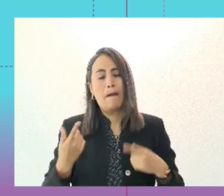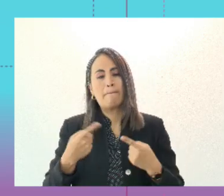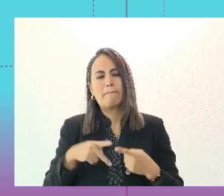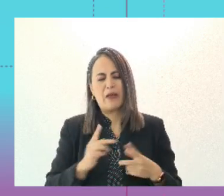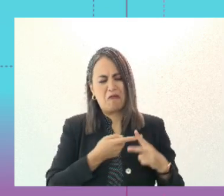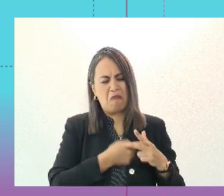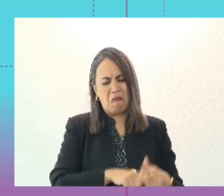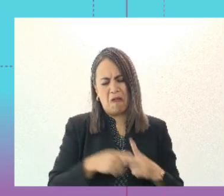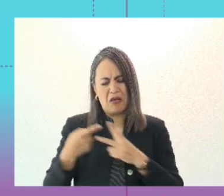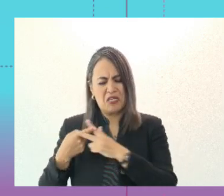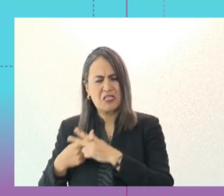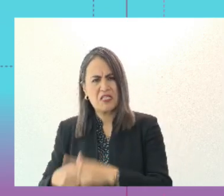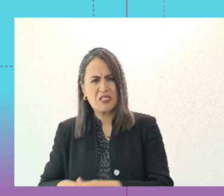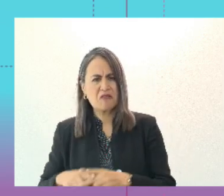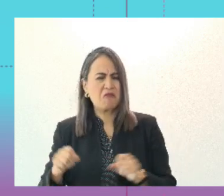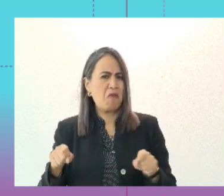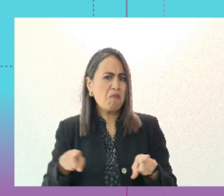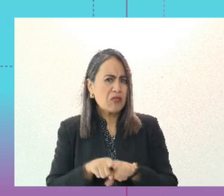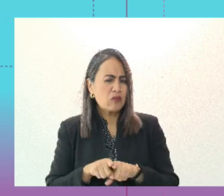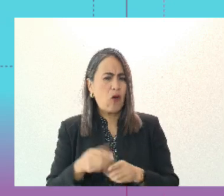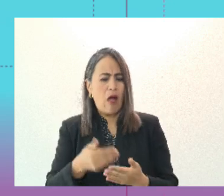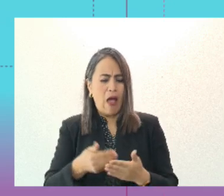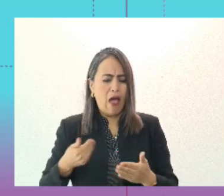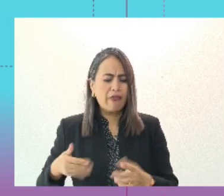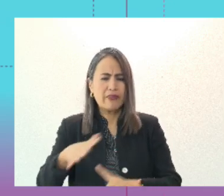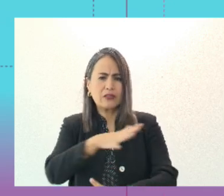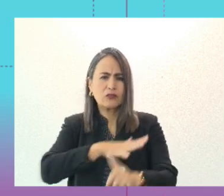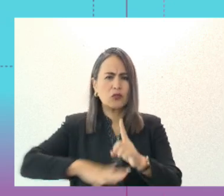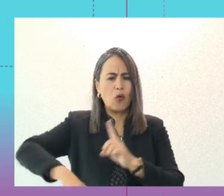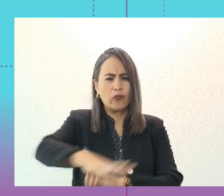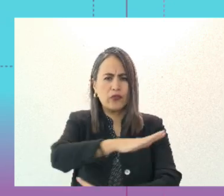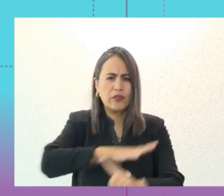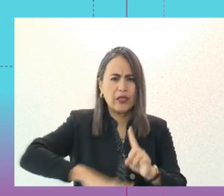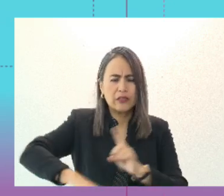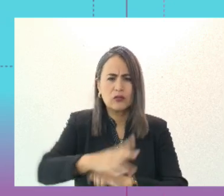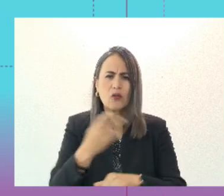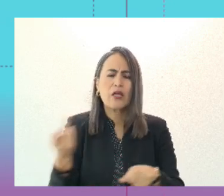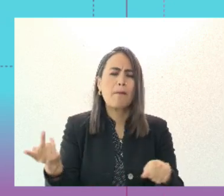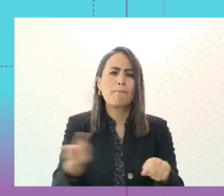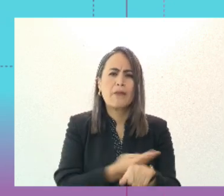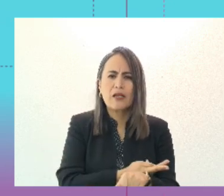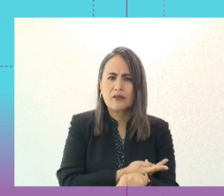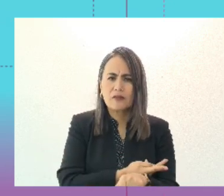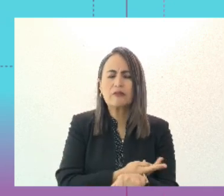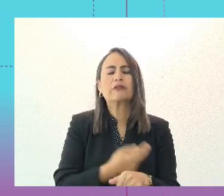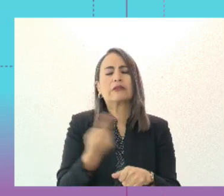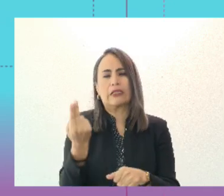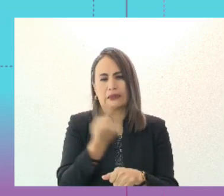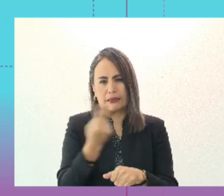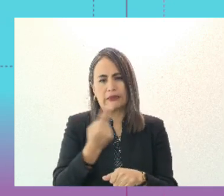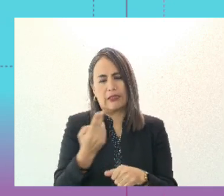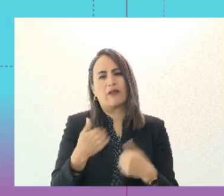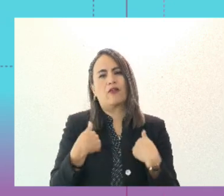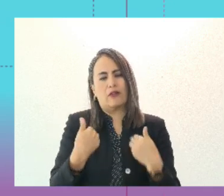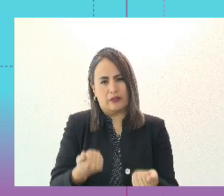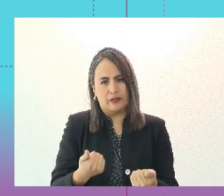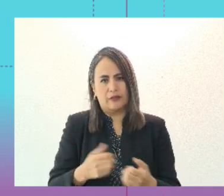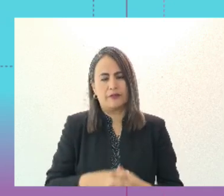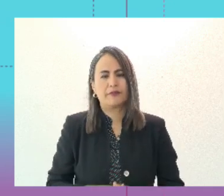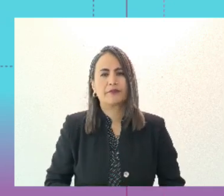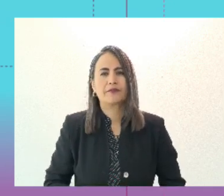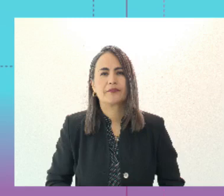hay que entender un contexto o un marco, digamos, teórico previo a todo esto, ¿no? Inicio